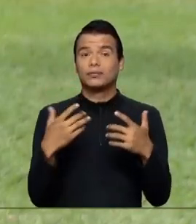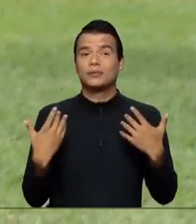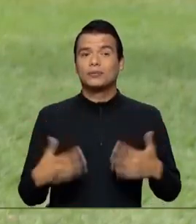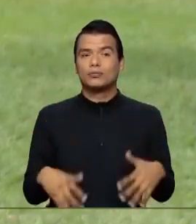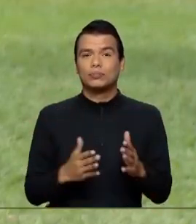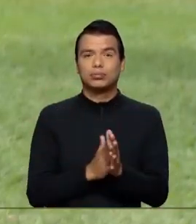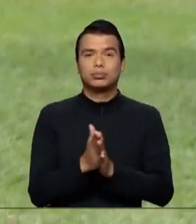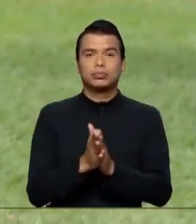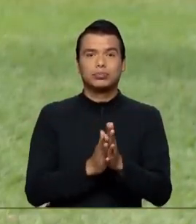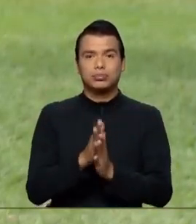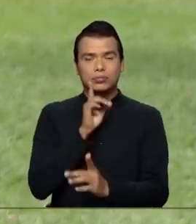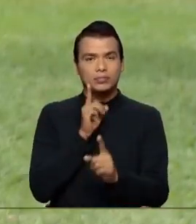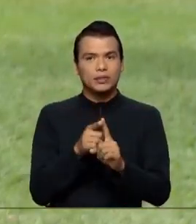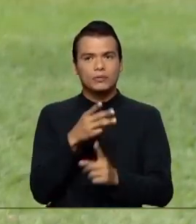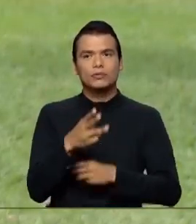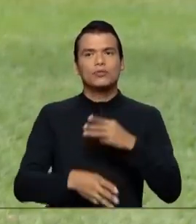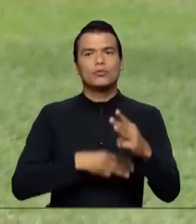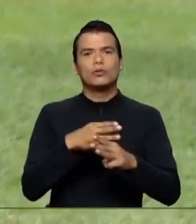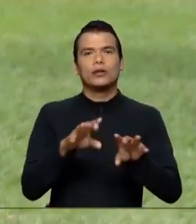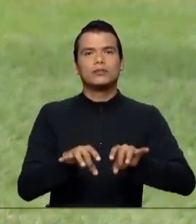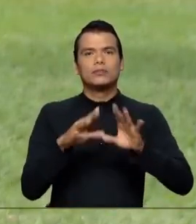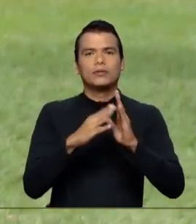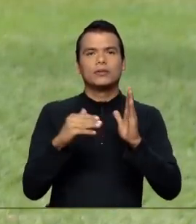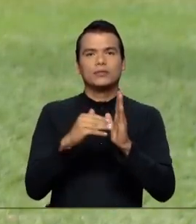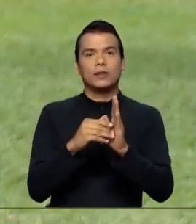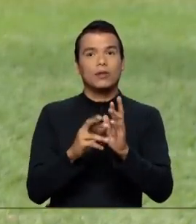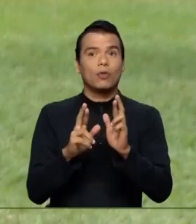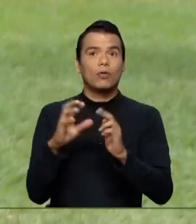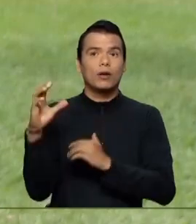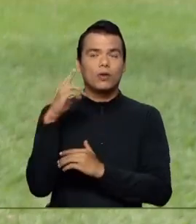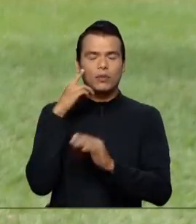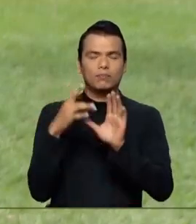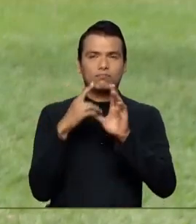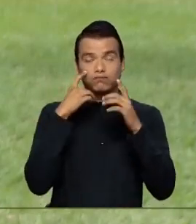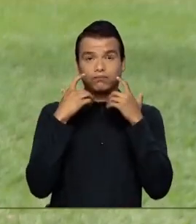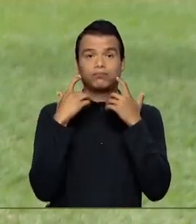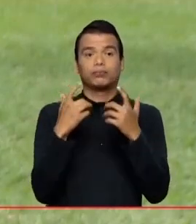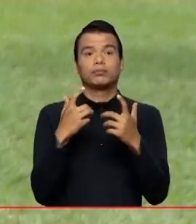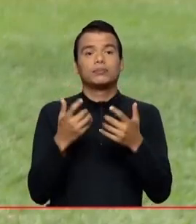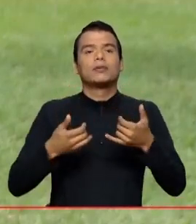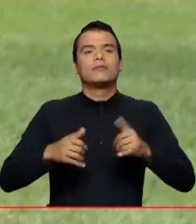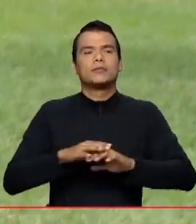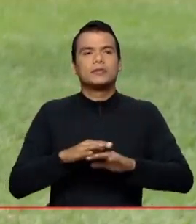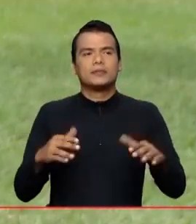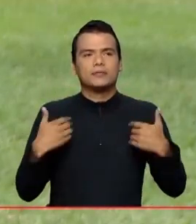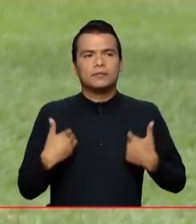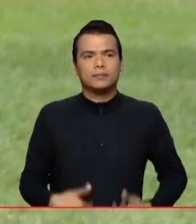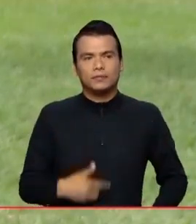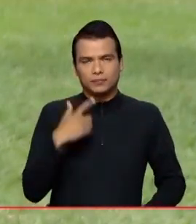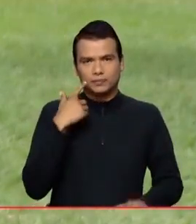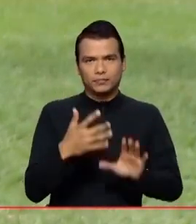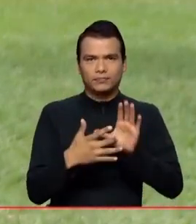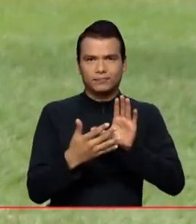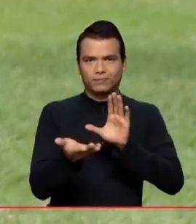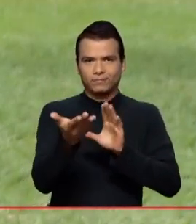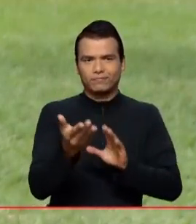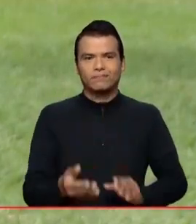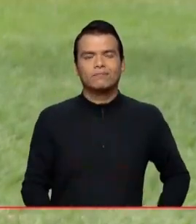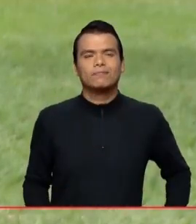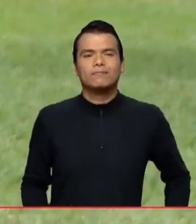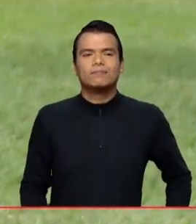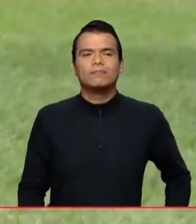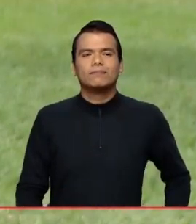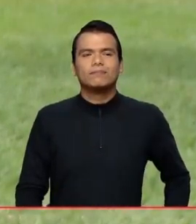será el mundial de Australia Nueva Zelanda en donde Esperamos que la selección Colombia haga un gran papel me despido les habló Daniel Millán para telepacífico